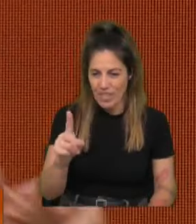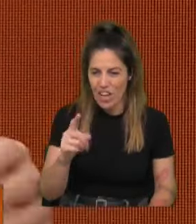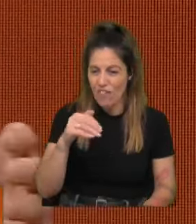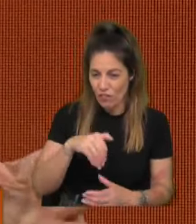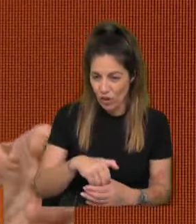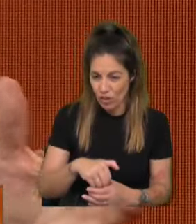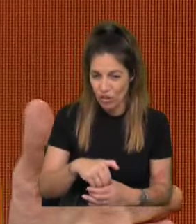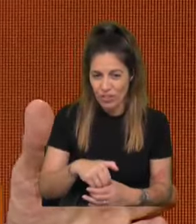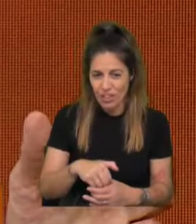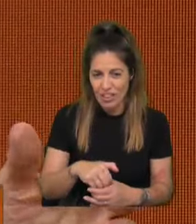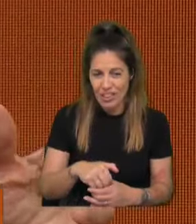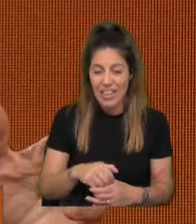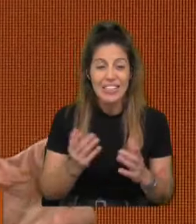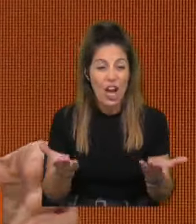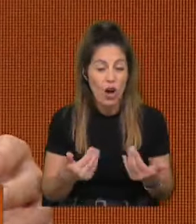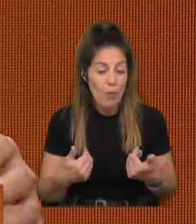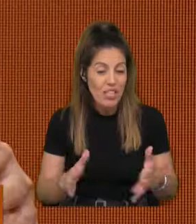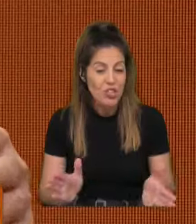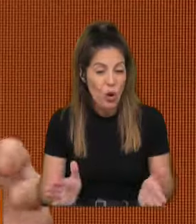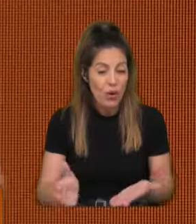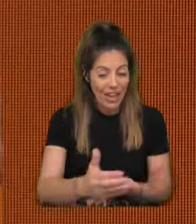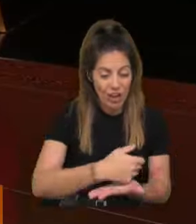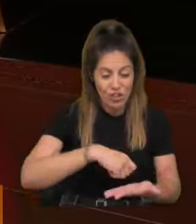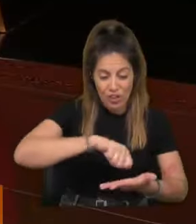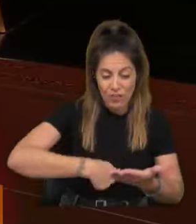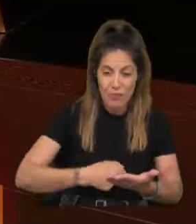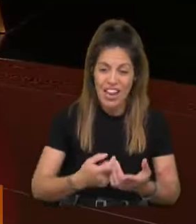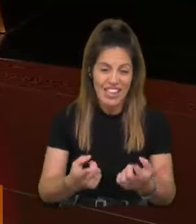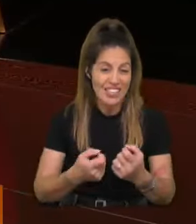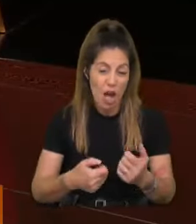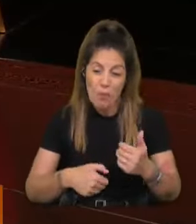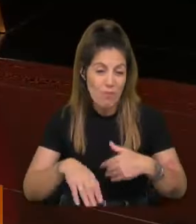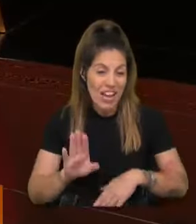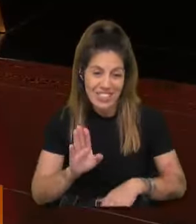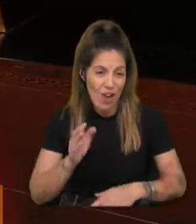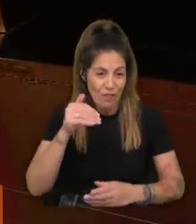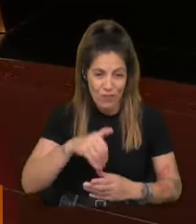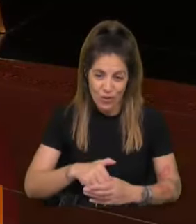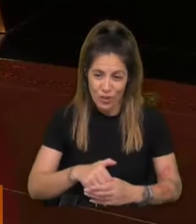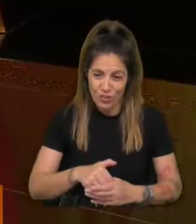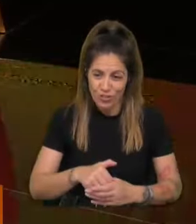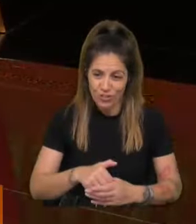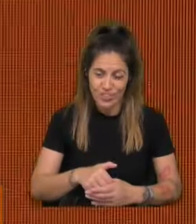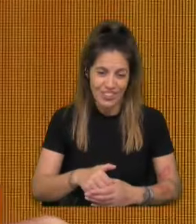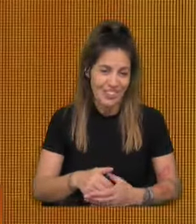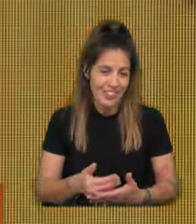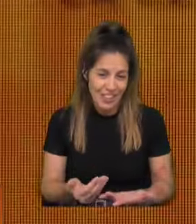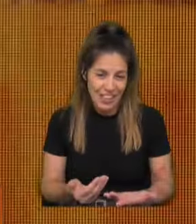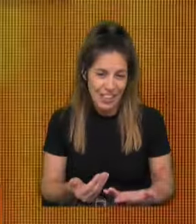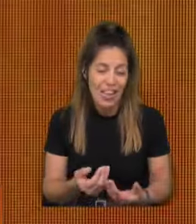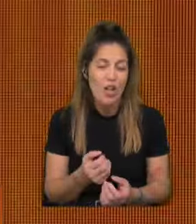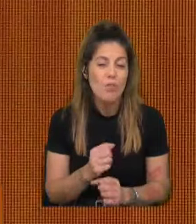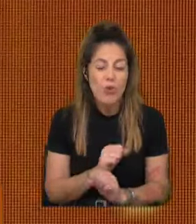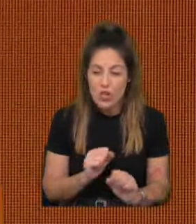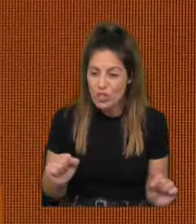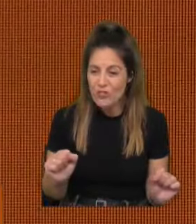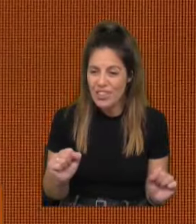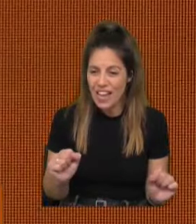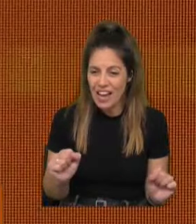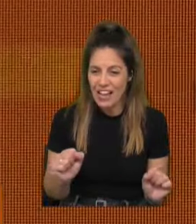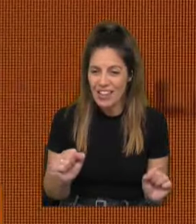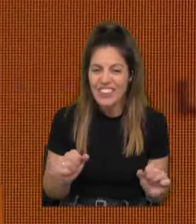bueno se largó una recolección de firmas que necesita mucho más de los que tuvo entonces este la la